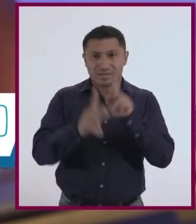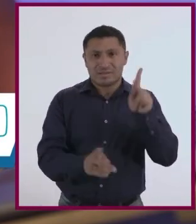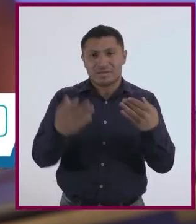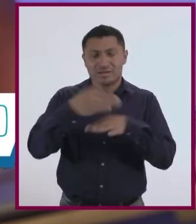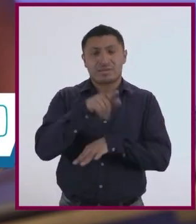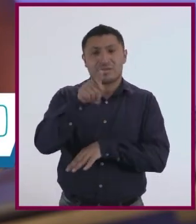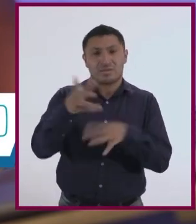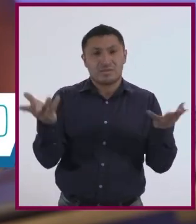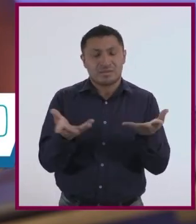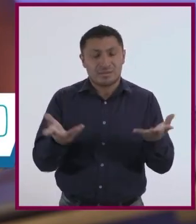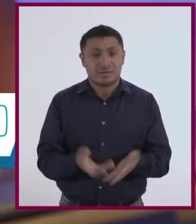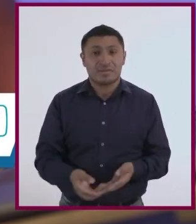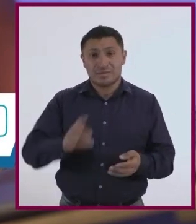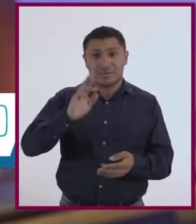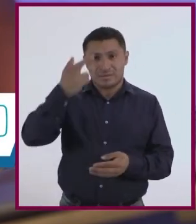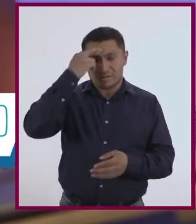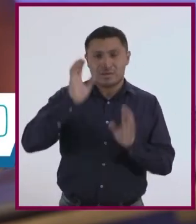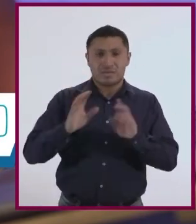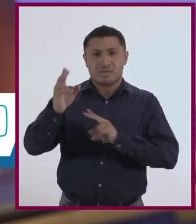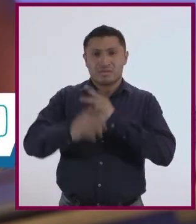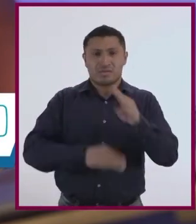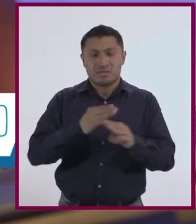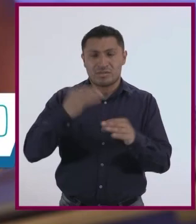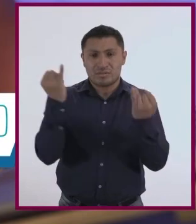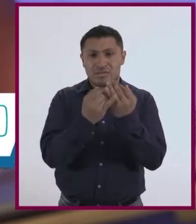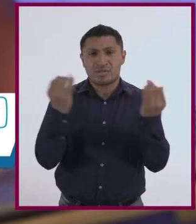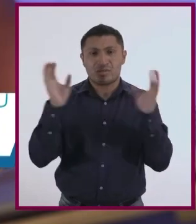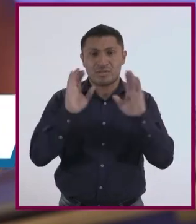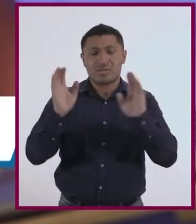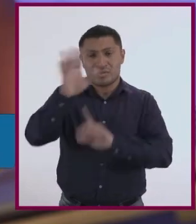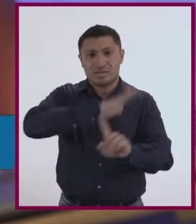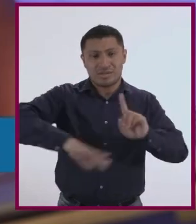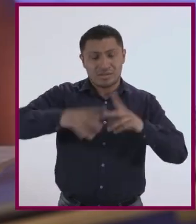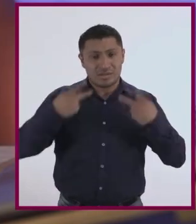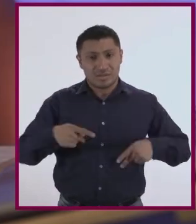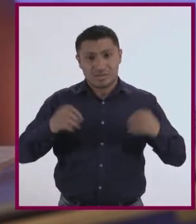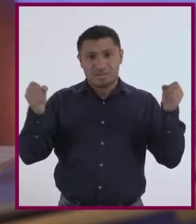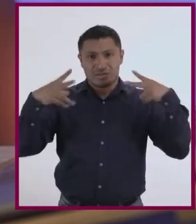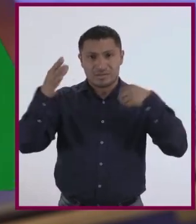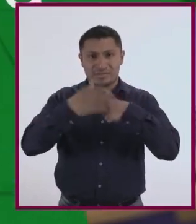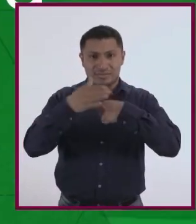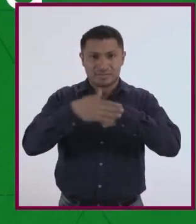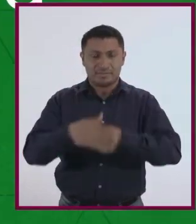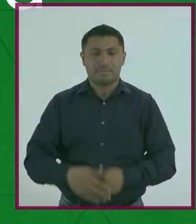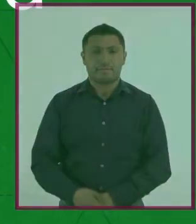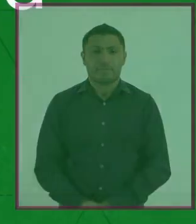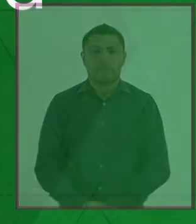compostas. No olviden que cuidar del planeta es cuidar de todas y todos. ¡Hasta la próxima!